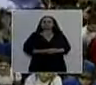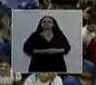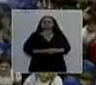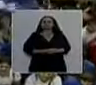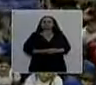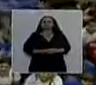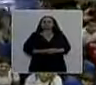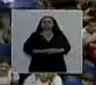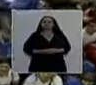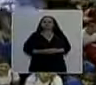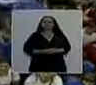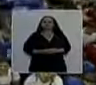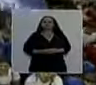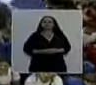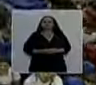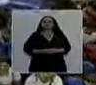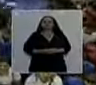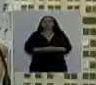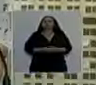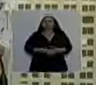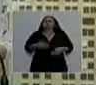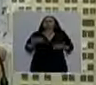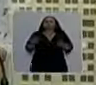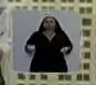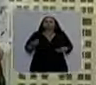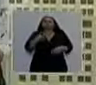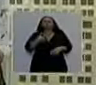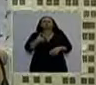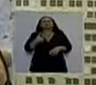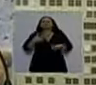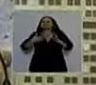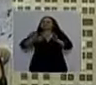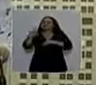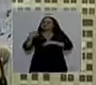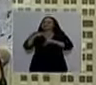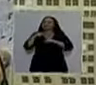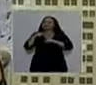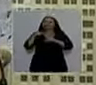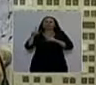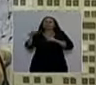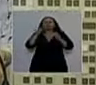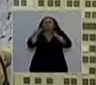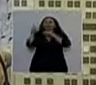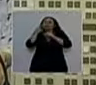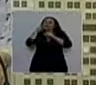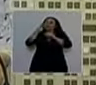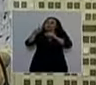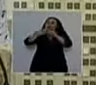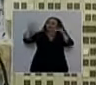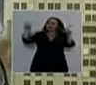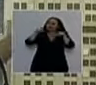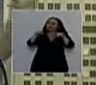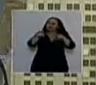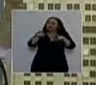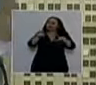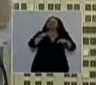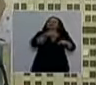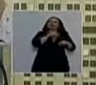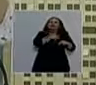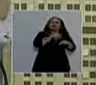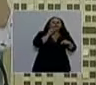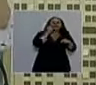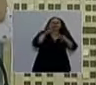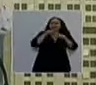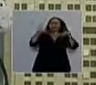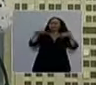alrededor de 34 días sin que se le viera a la presidenta en público. Sin embargo, ella había mantenido actividad en su despacho, en la residencia de Olivos, y también había